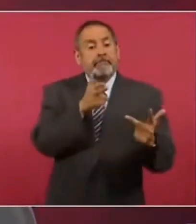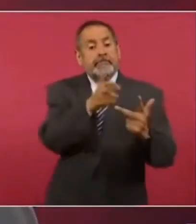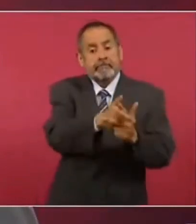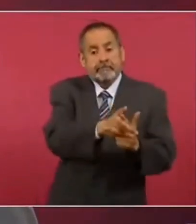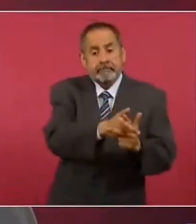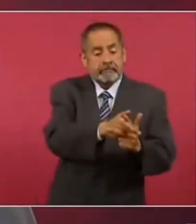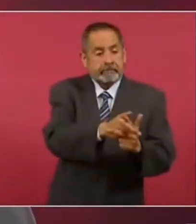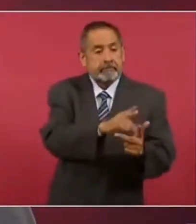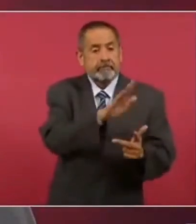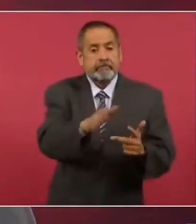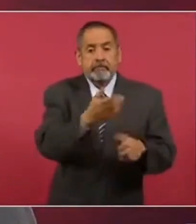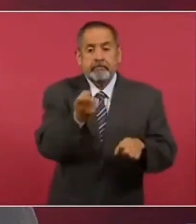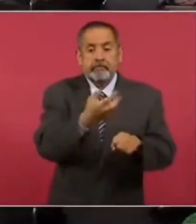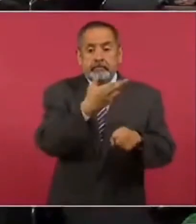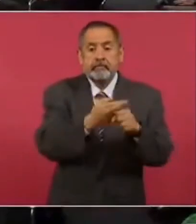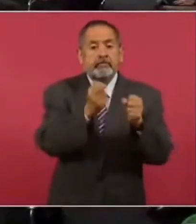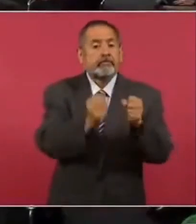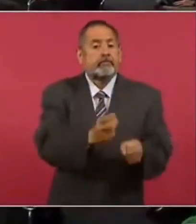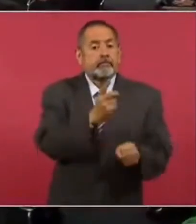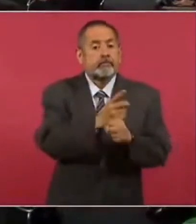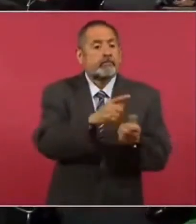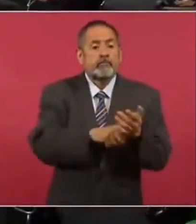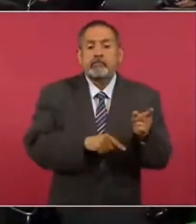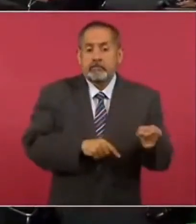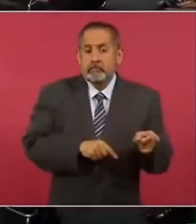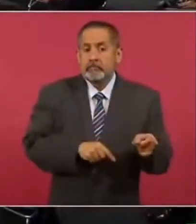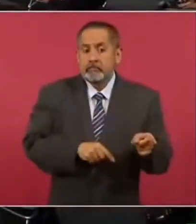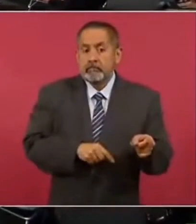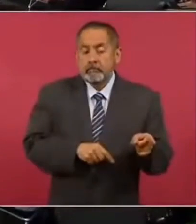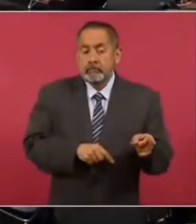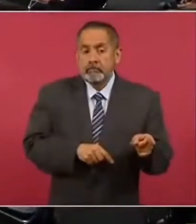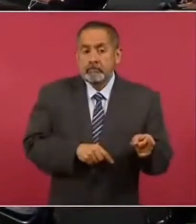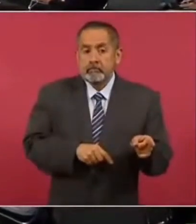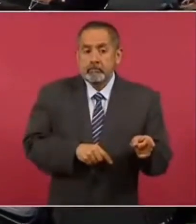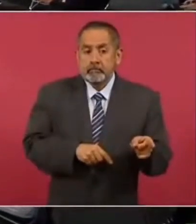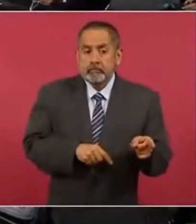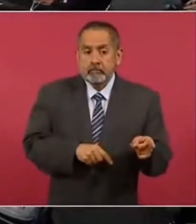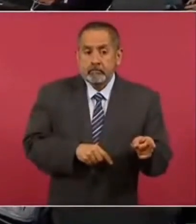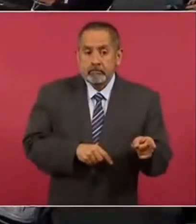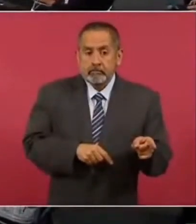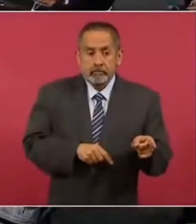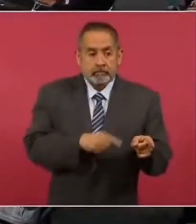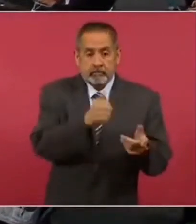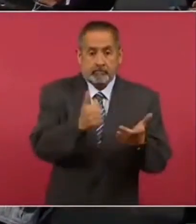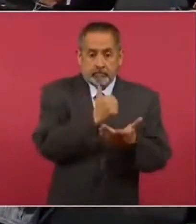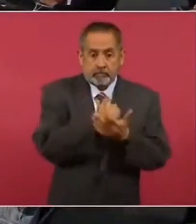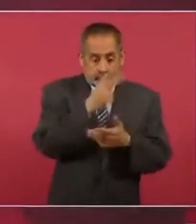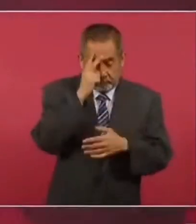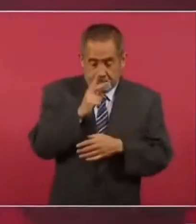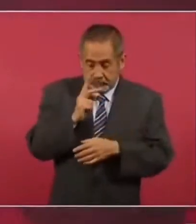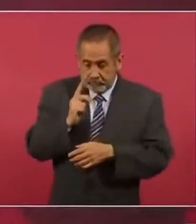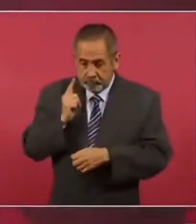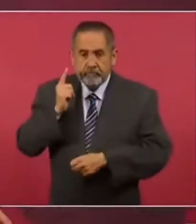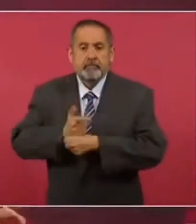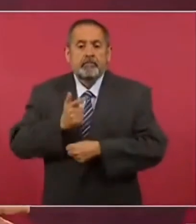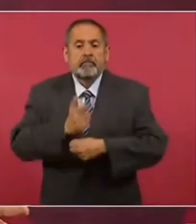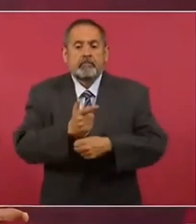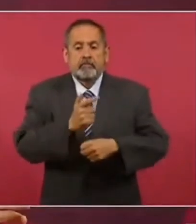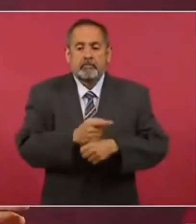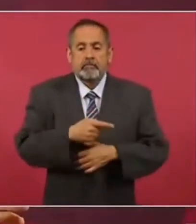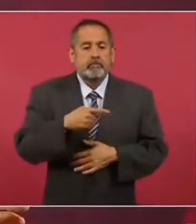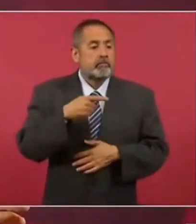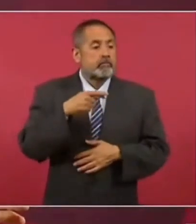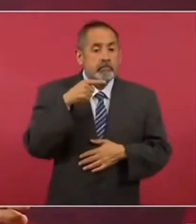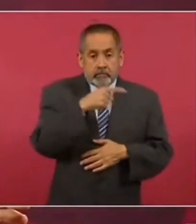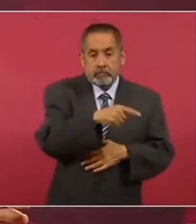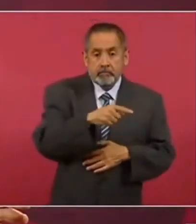secretario de seguridad pública de la Ciudad de México que andaba